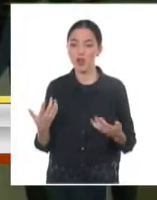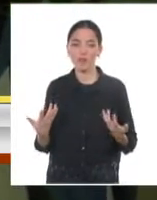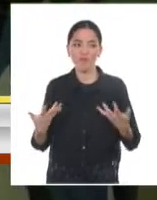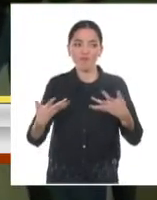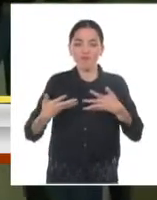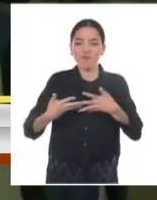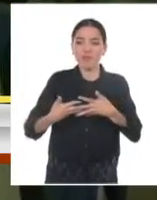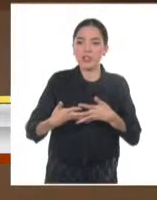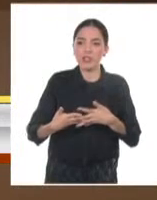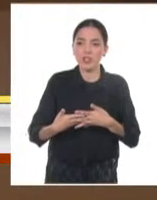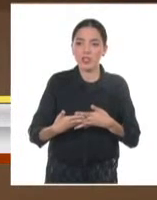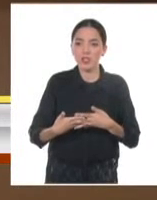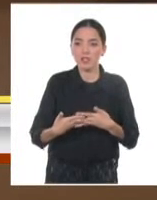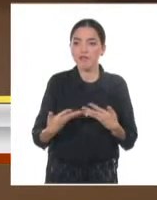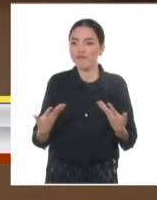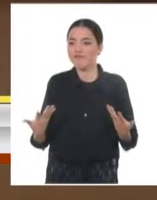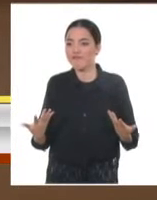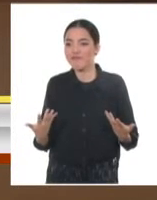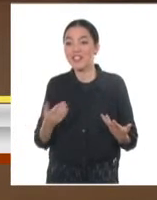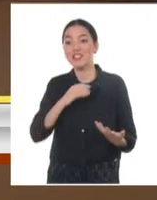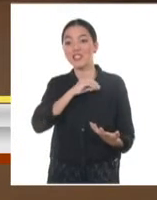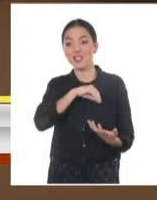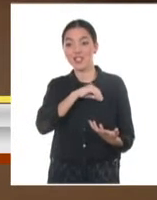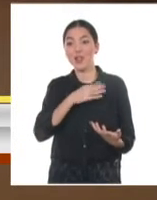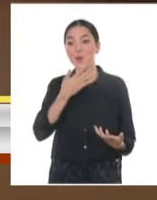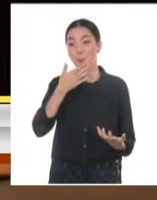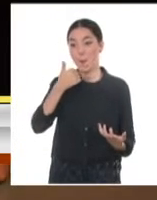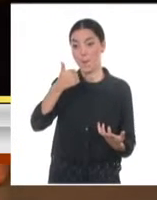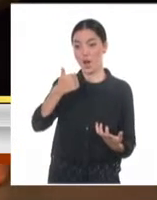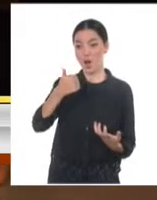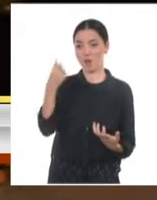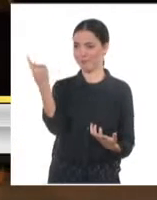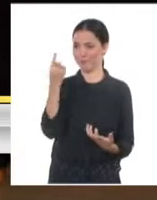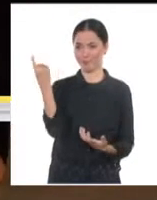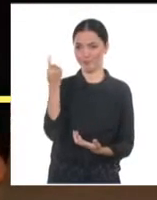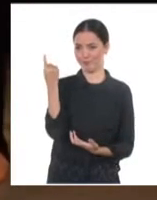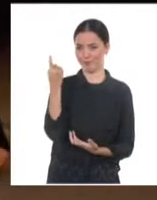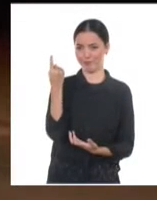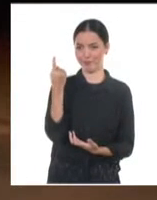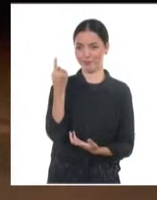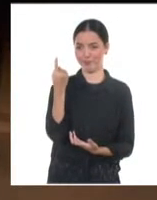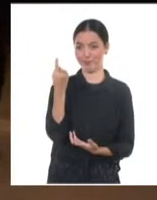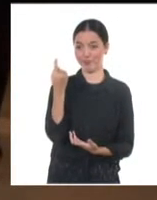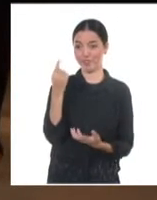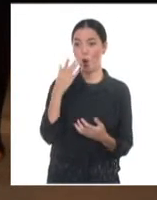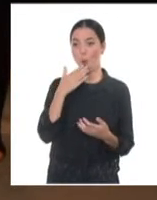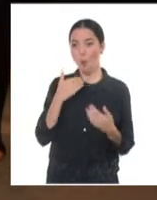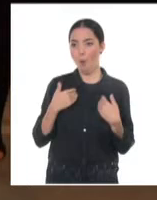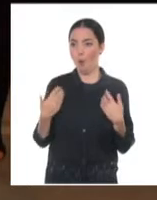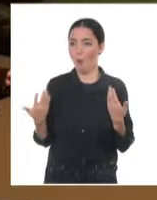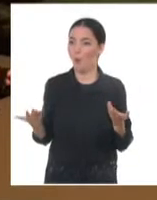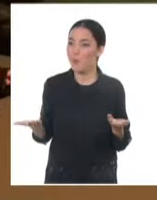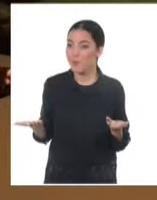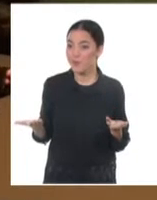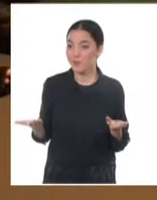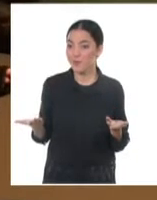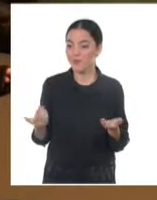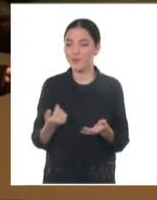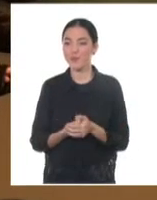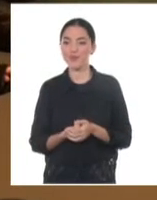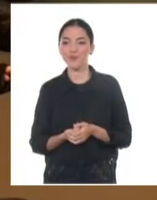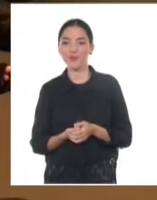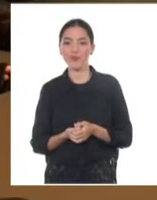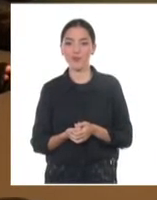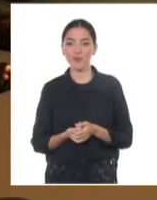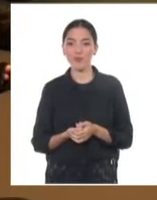misma, es la obra. Isabel Mesa, quien en esta ocasión se desempeñó como directora, dramaturga e intérprete, con el